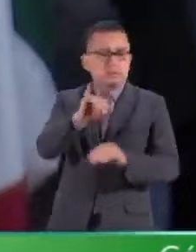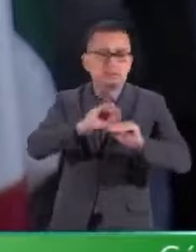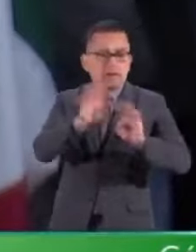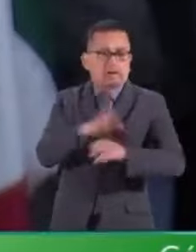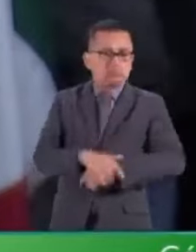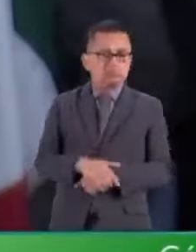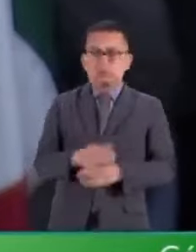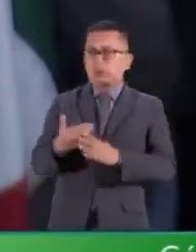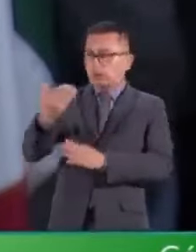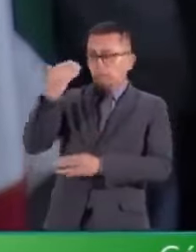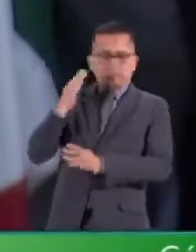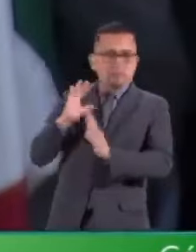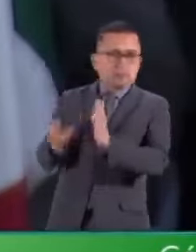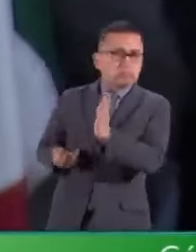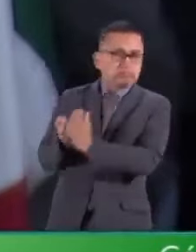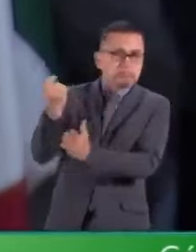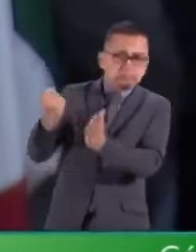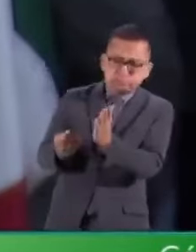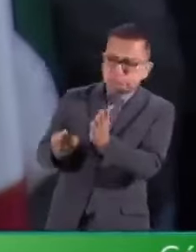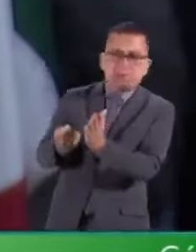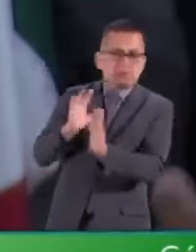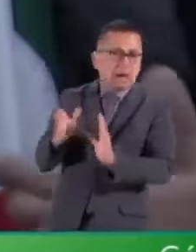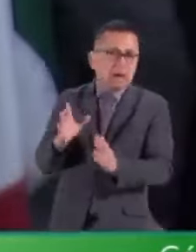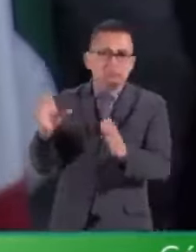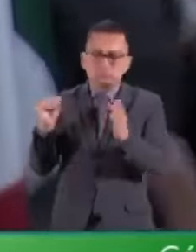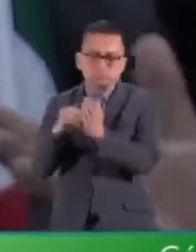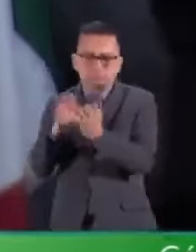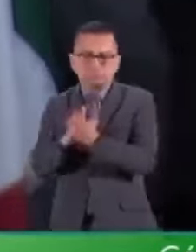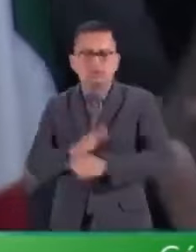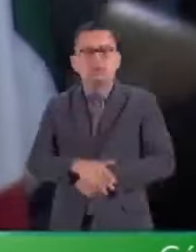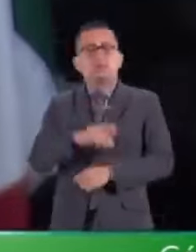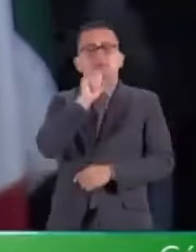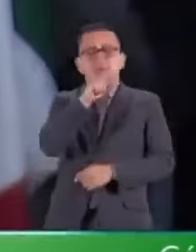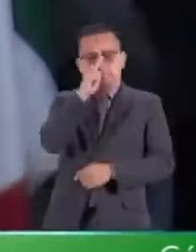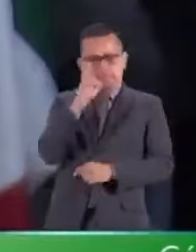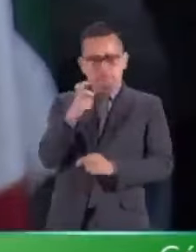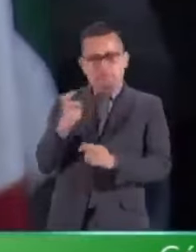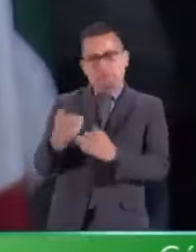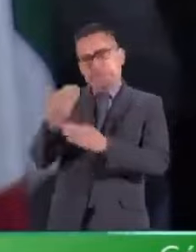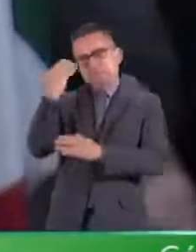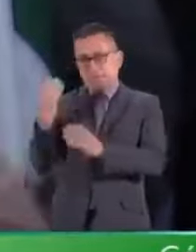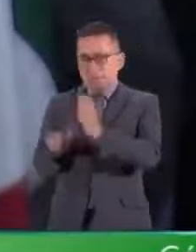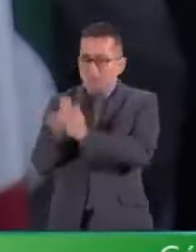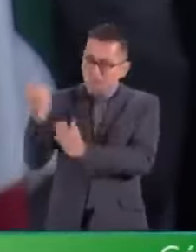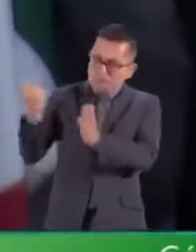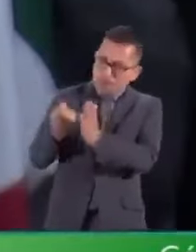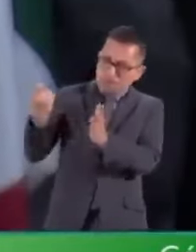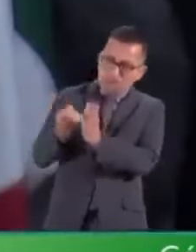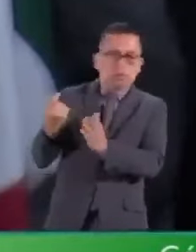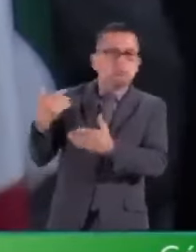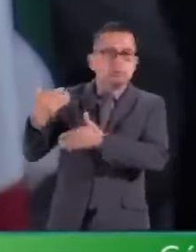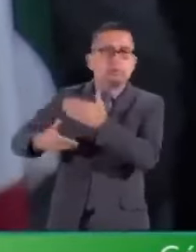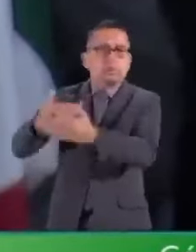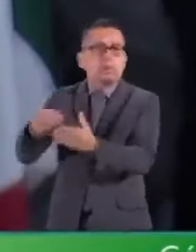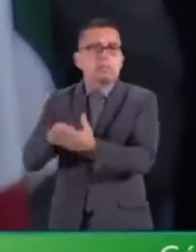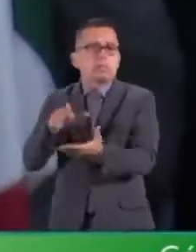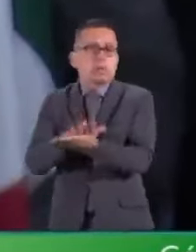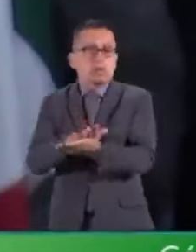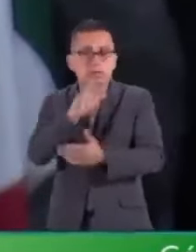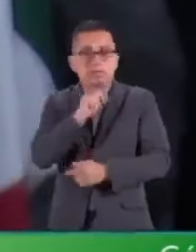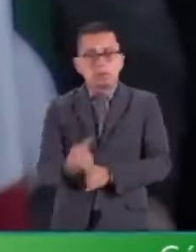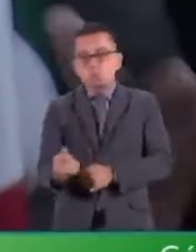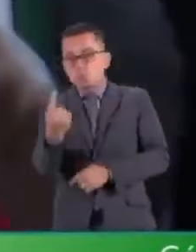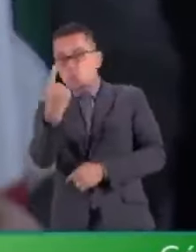al procedimiento. Y así lo dice la tesis de la Escuela Libre de Derecho, de alguien en el que ustedes creen, yo